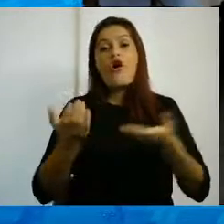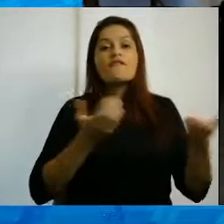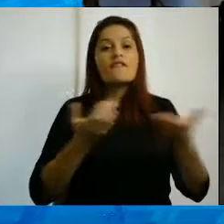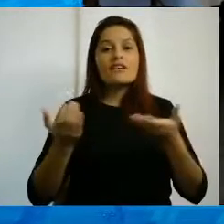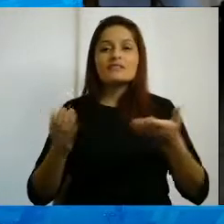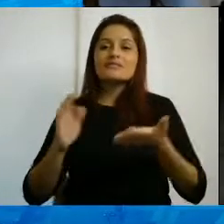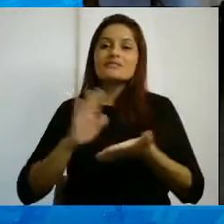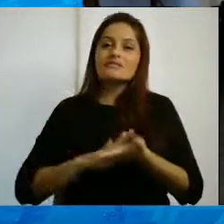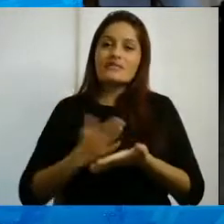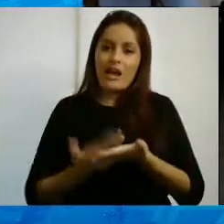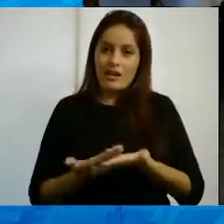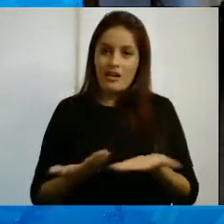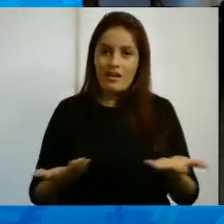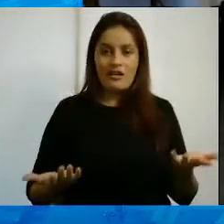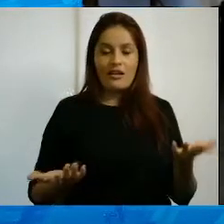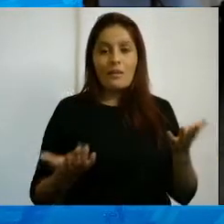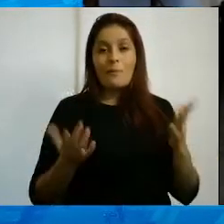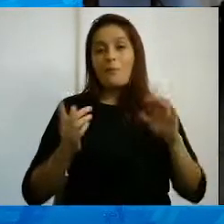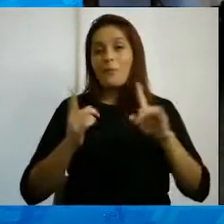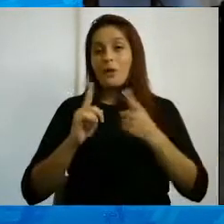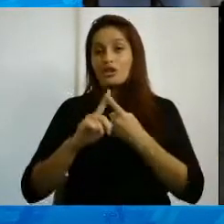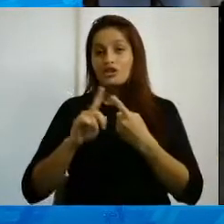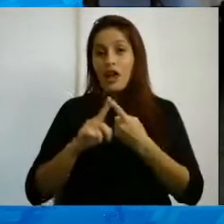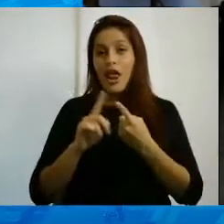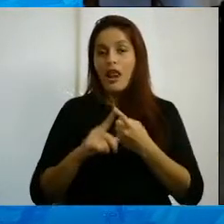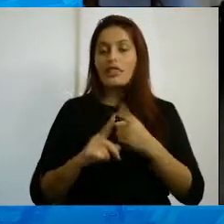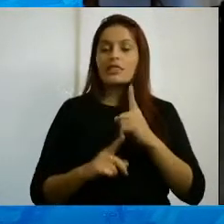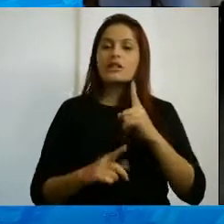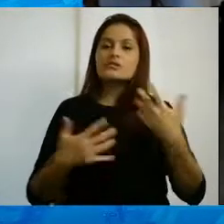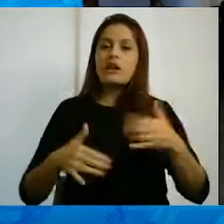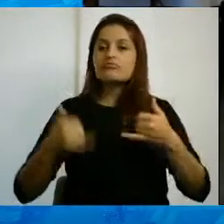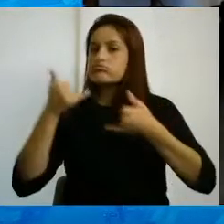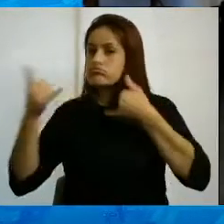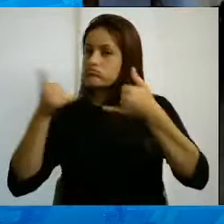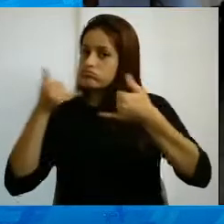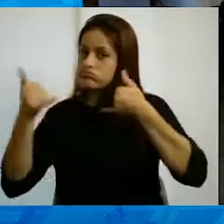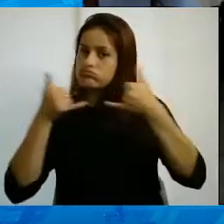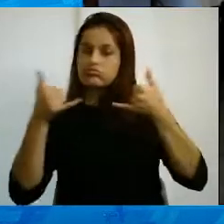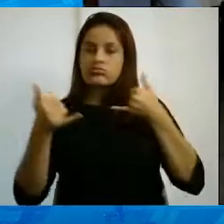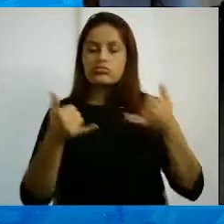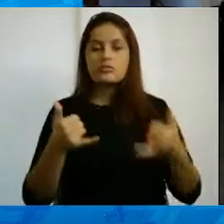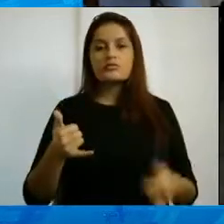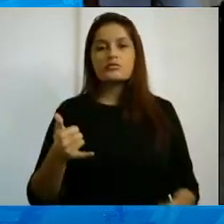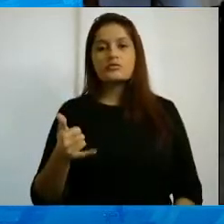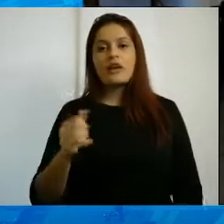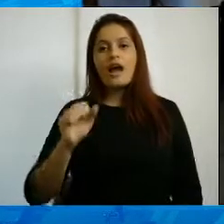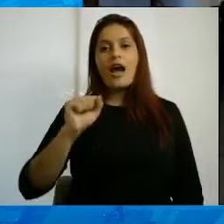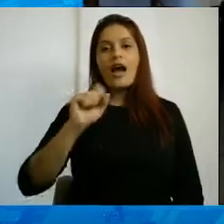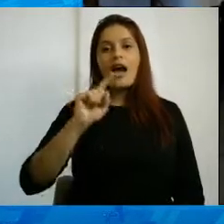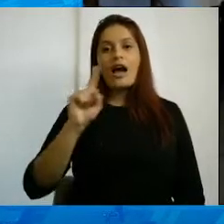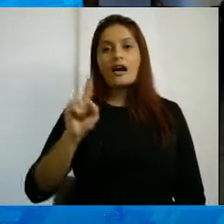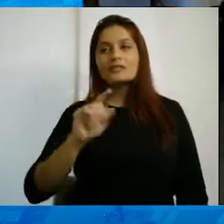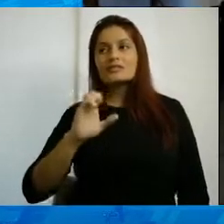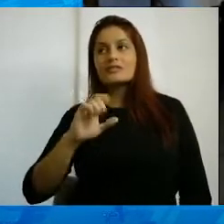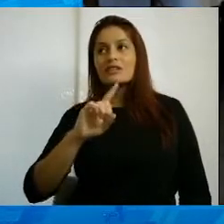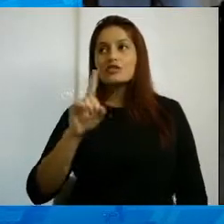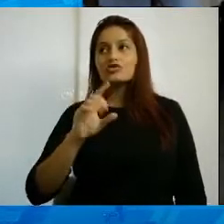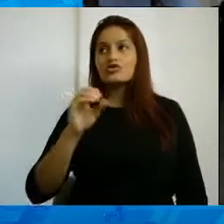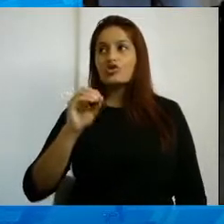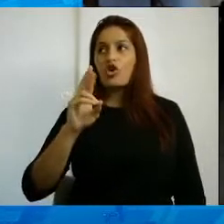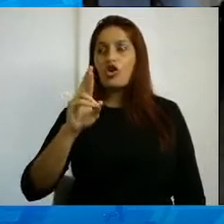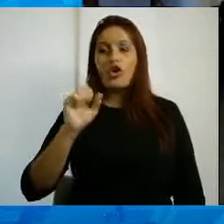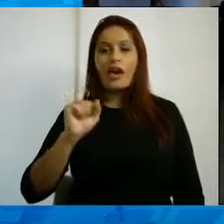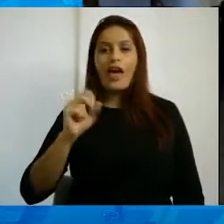escolar. En lo personal he tomado contacto con la asesora de género del Ministerio de Educación y me